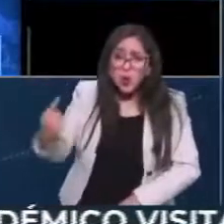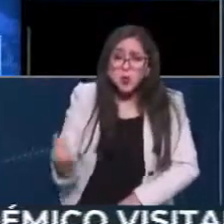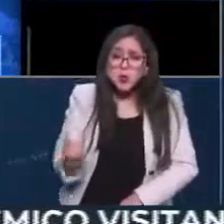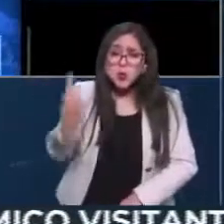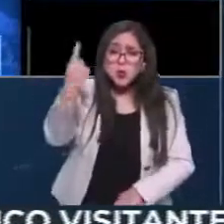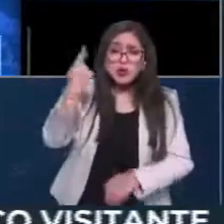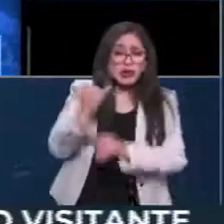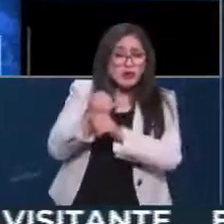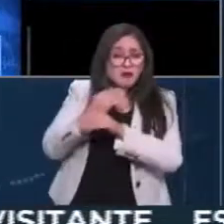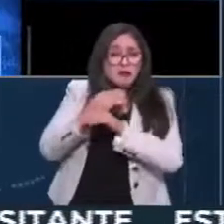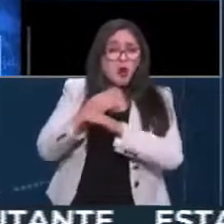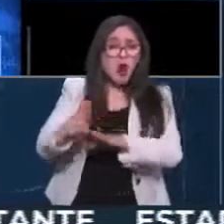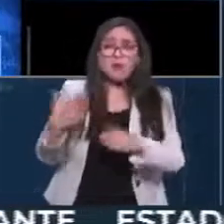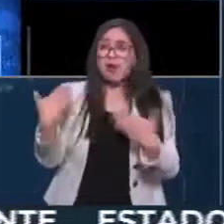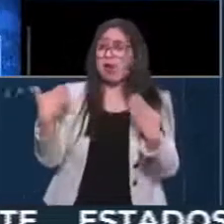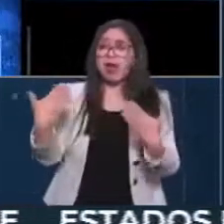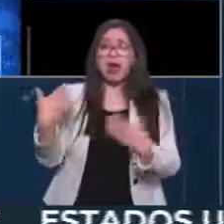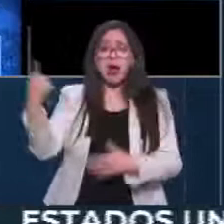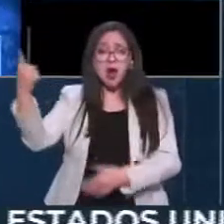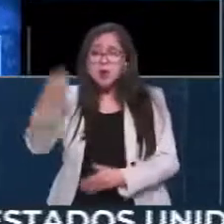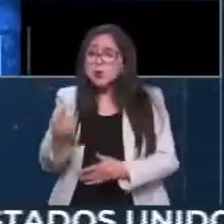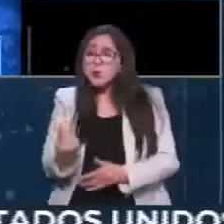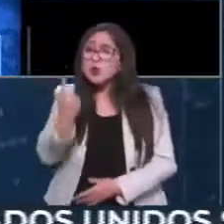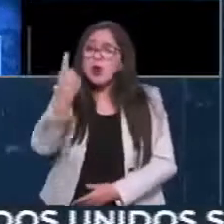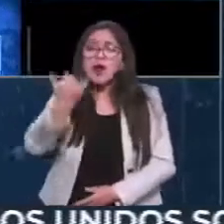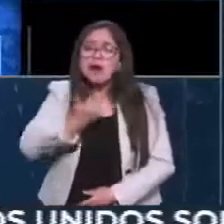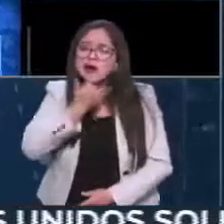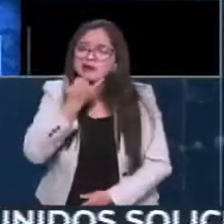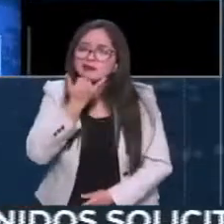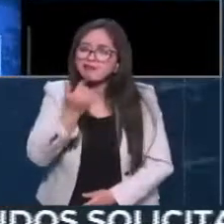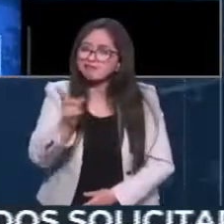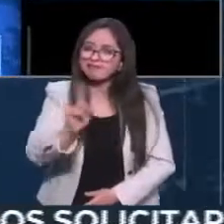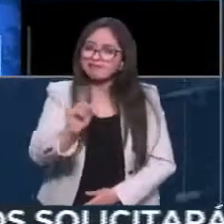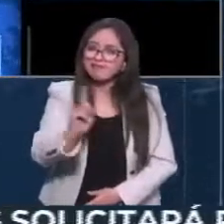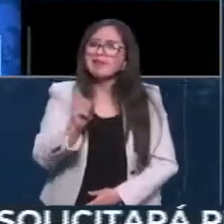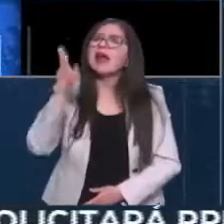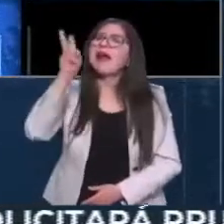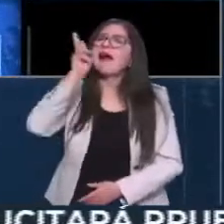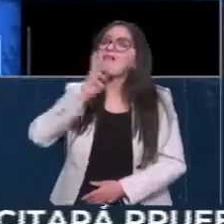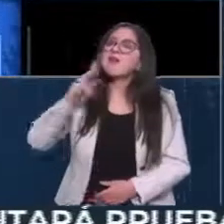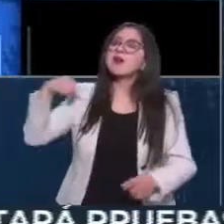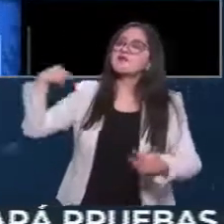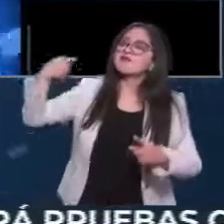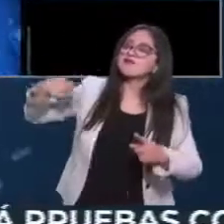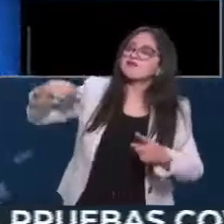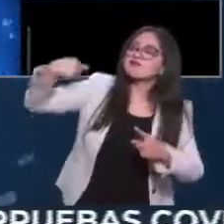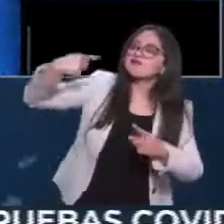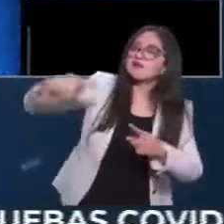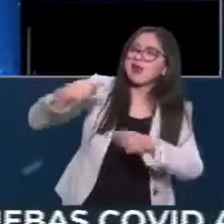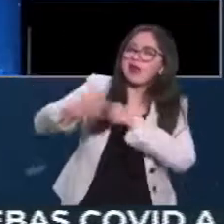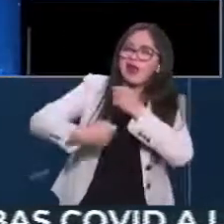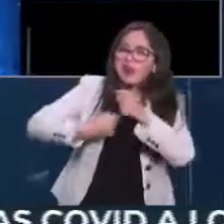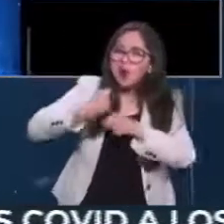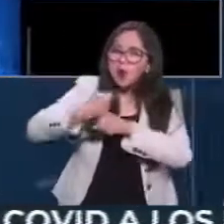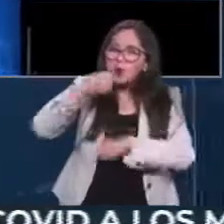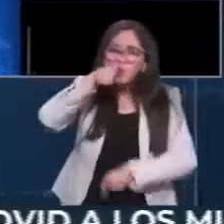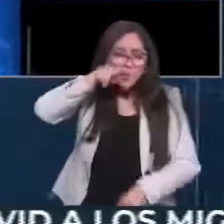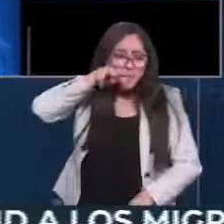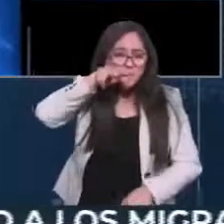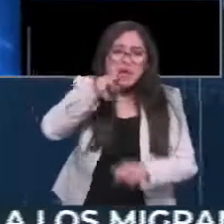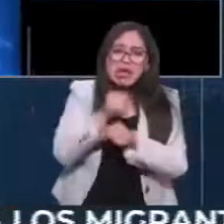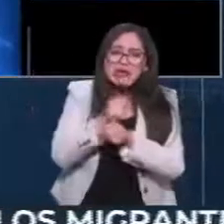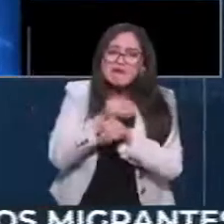revisión, Azul y Juan, de todos los informes que han hecho en estos años, se sorprenderían